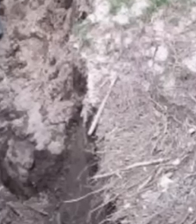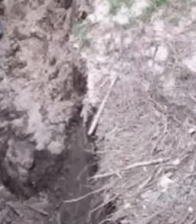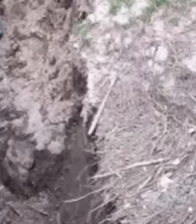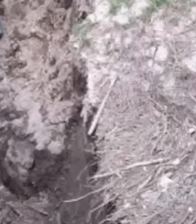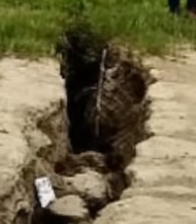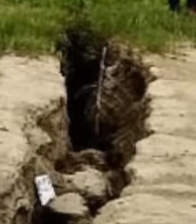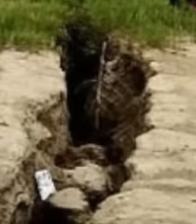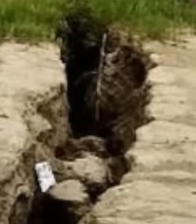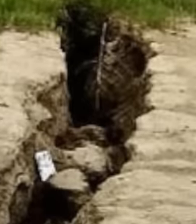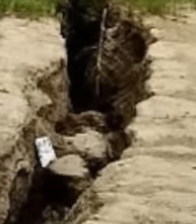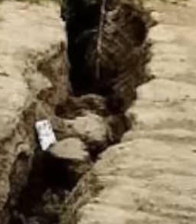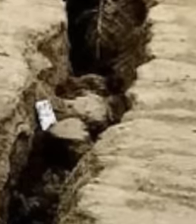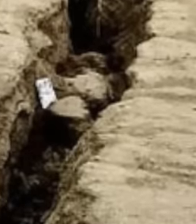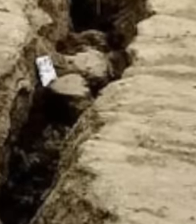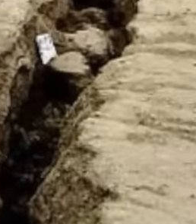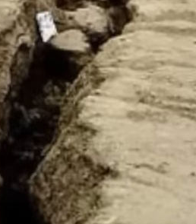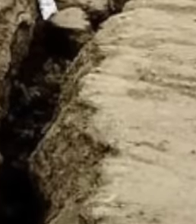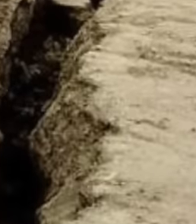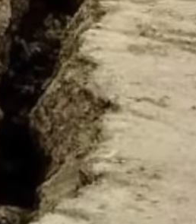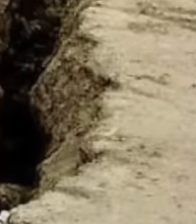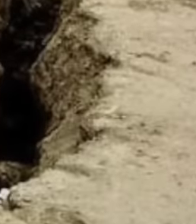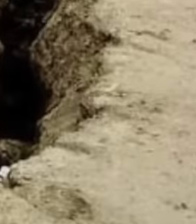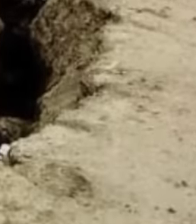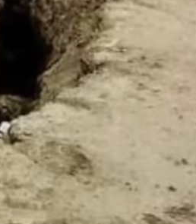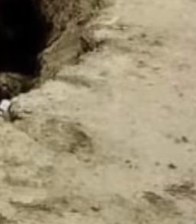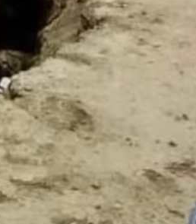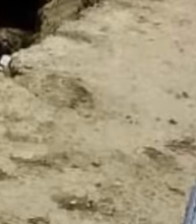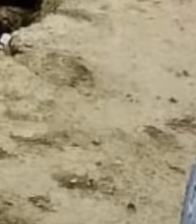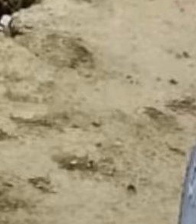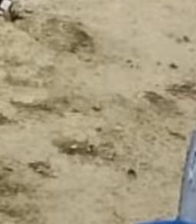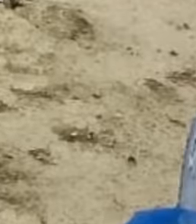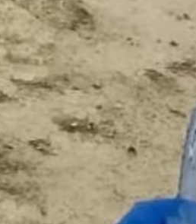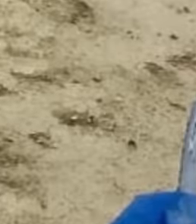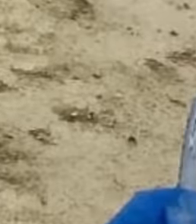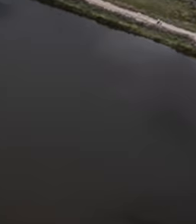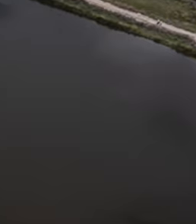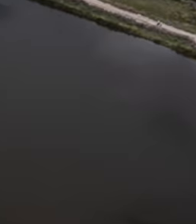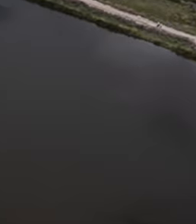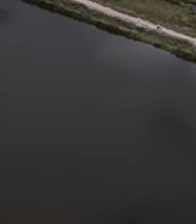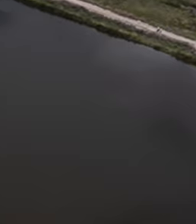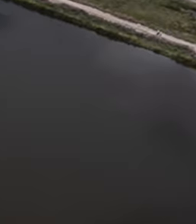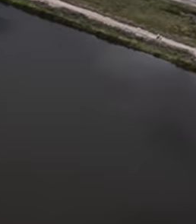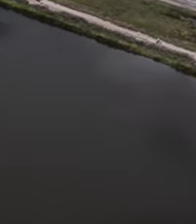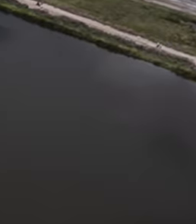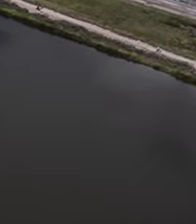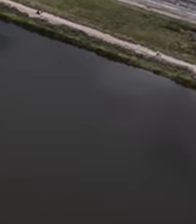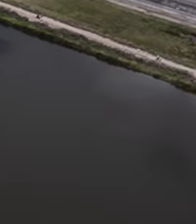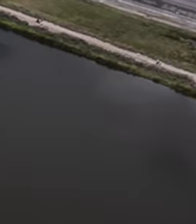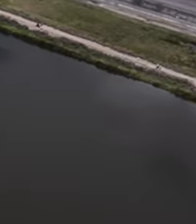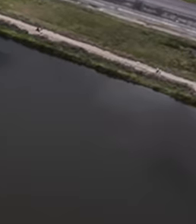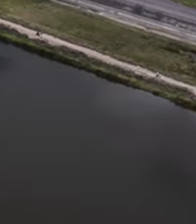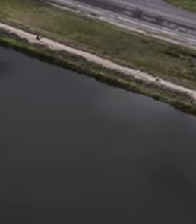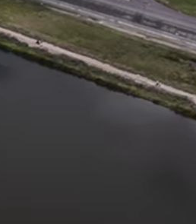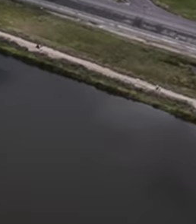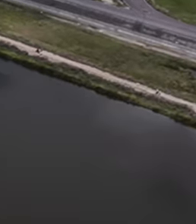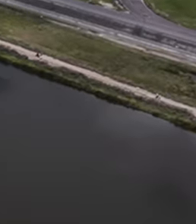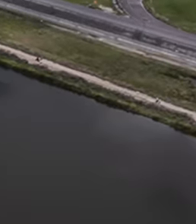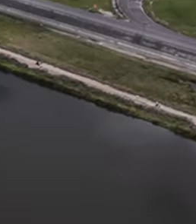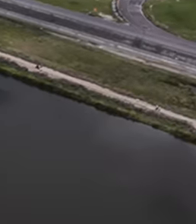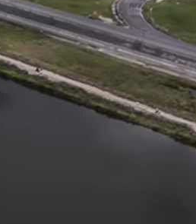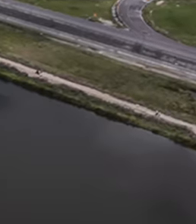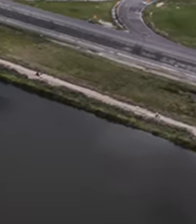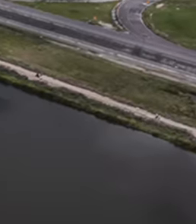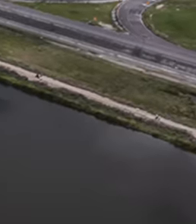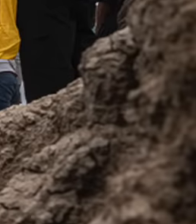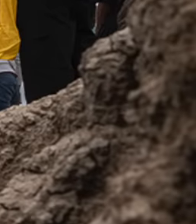entre mayo y abril de este año 2021. Los pobladores temen las afectaciones que